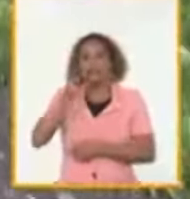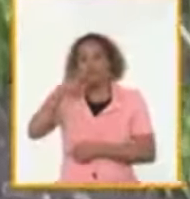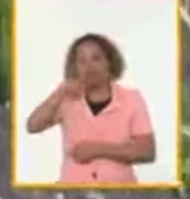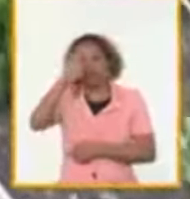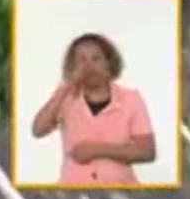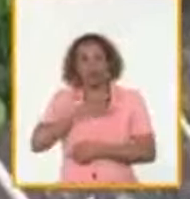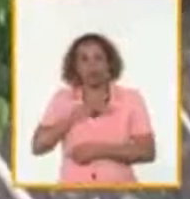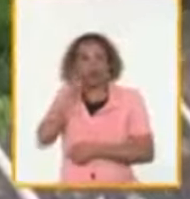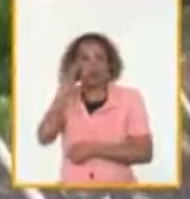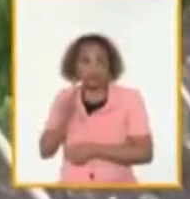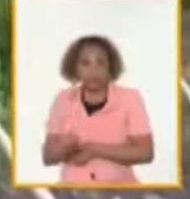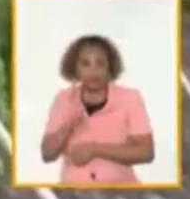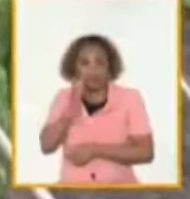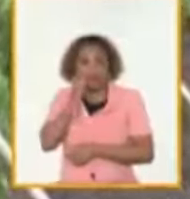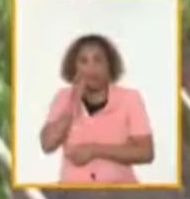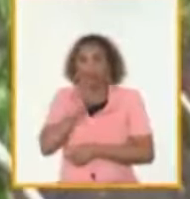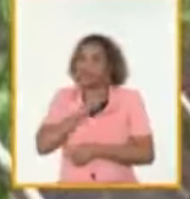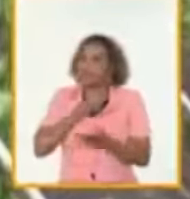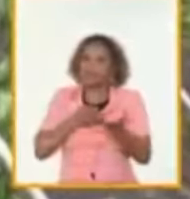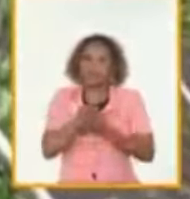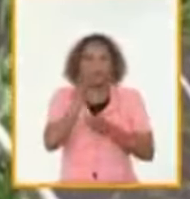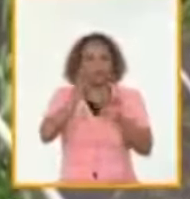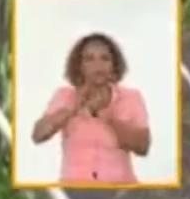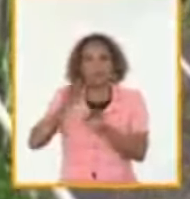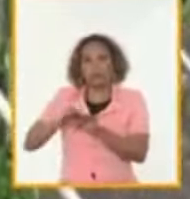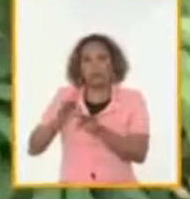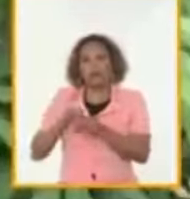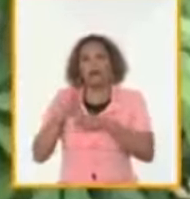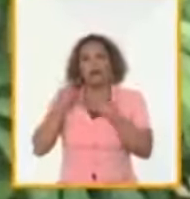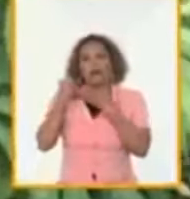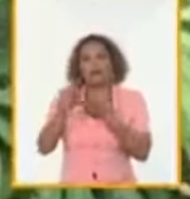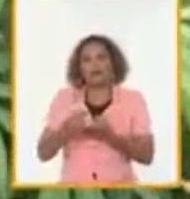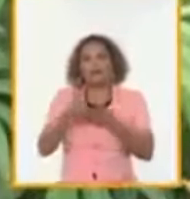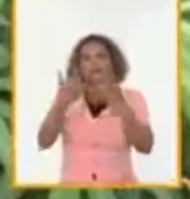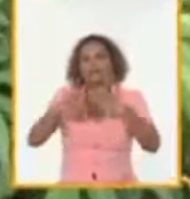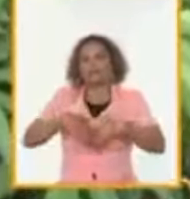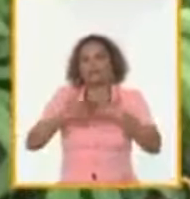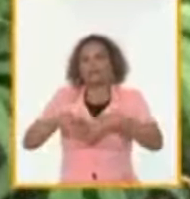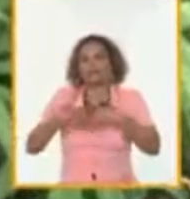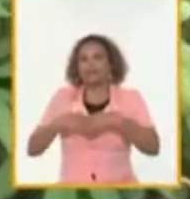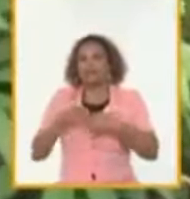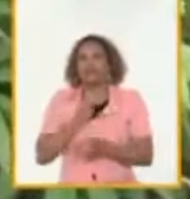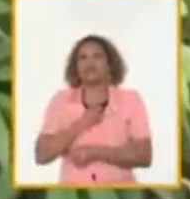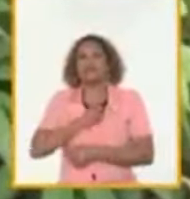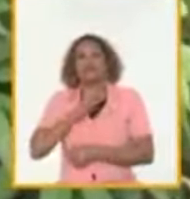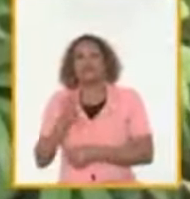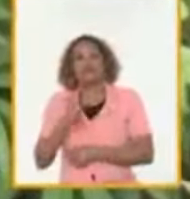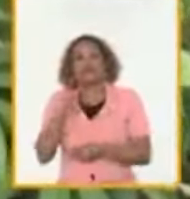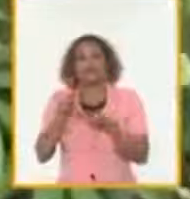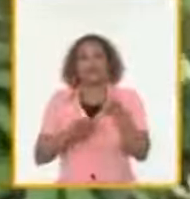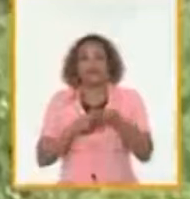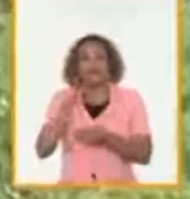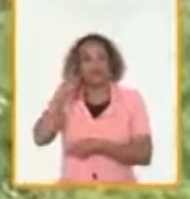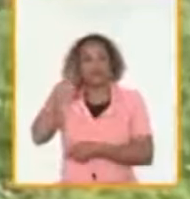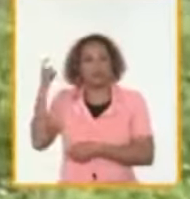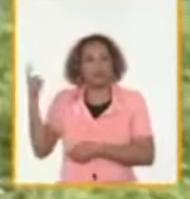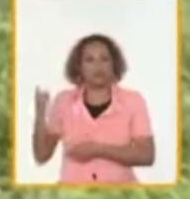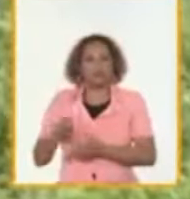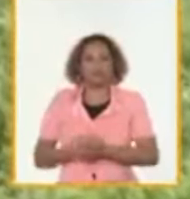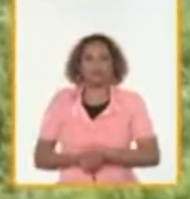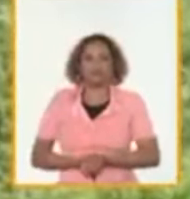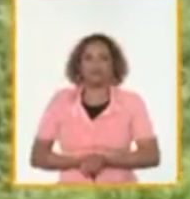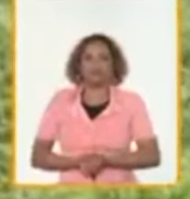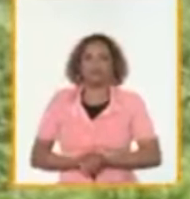que contribuye a la soberanía alimentaria desde una voluntad de hacer y soñar marelis Díaz